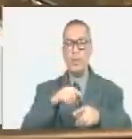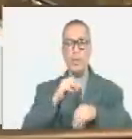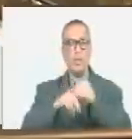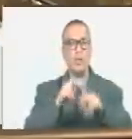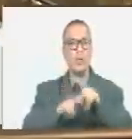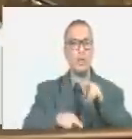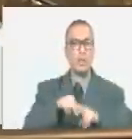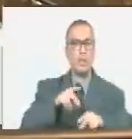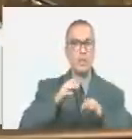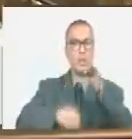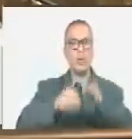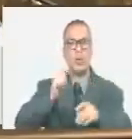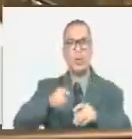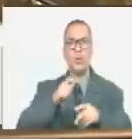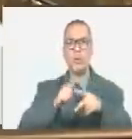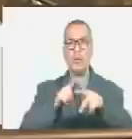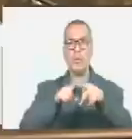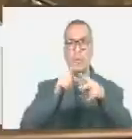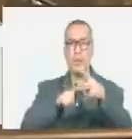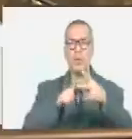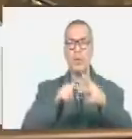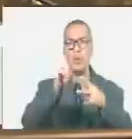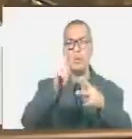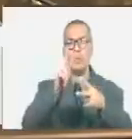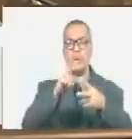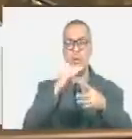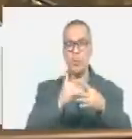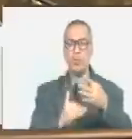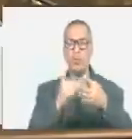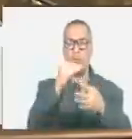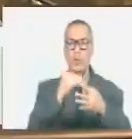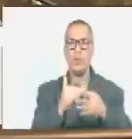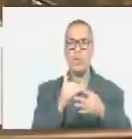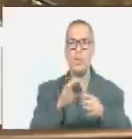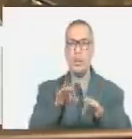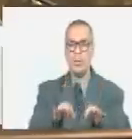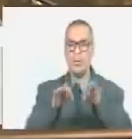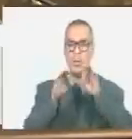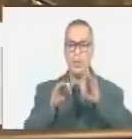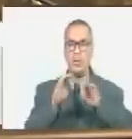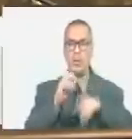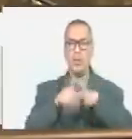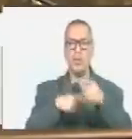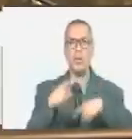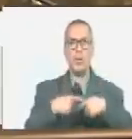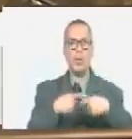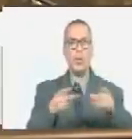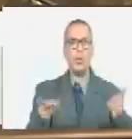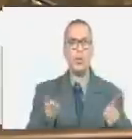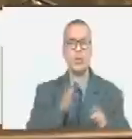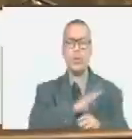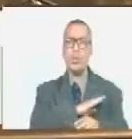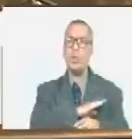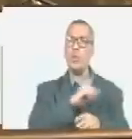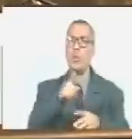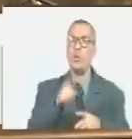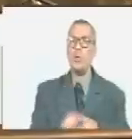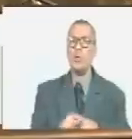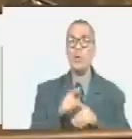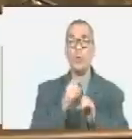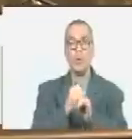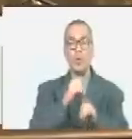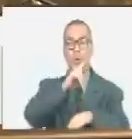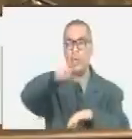crear los tribunales de primera y segunda instancia especializados en materia de extinción de dominio con